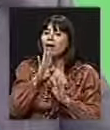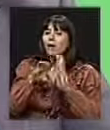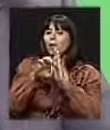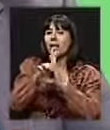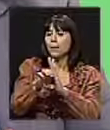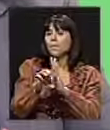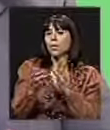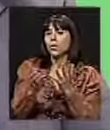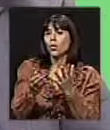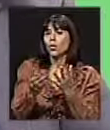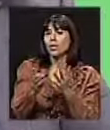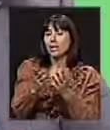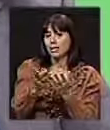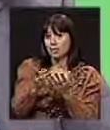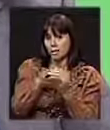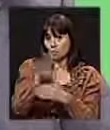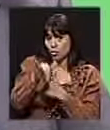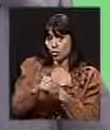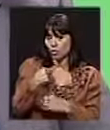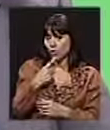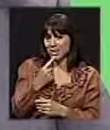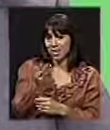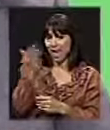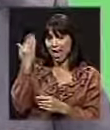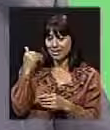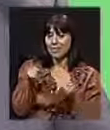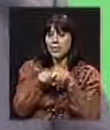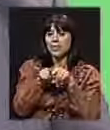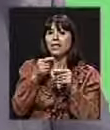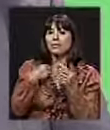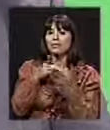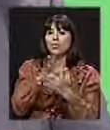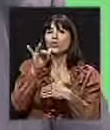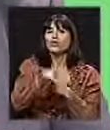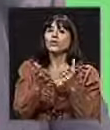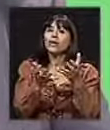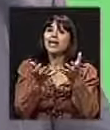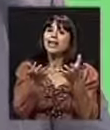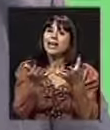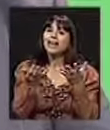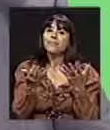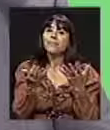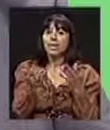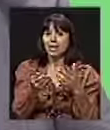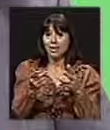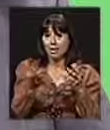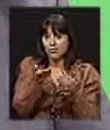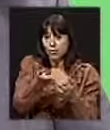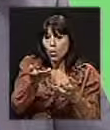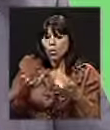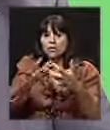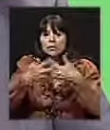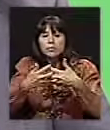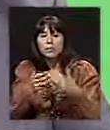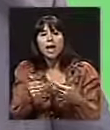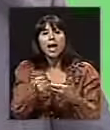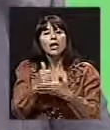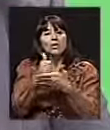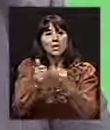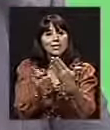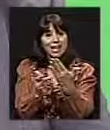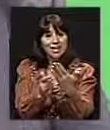de los proyectos que le mencioné, además tenemos uno que pretende exonerar las ayudas técnicas para las personas con discapacidad, que